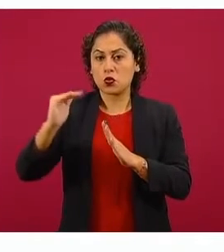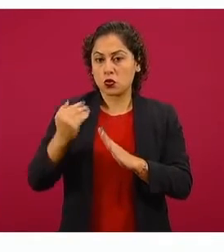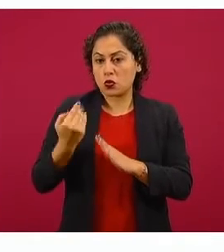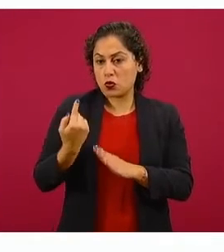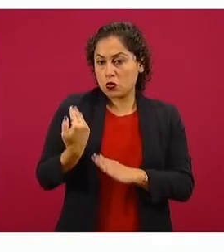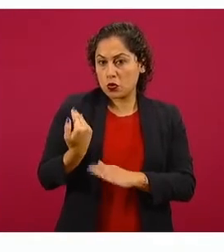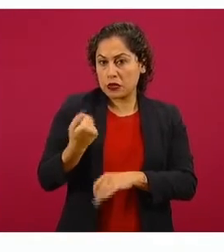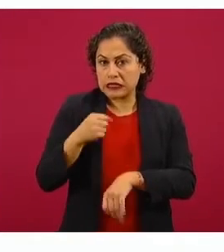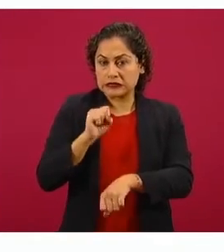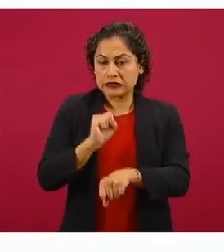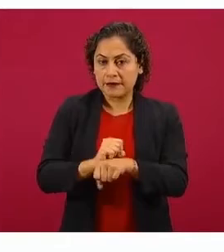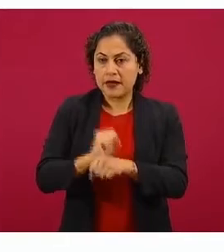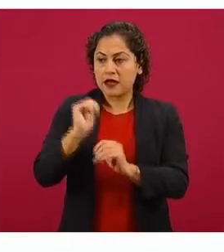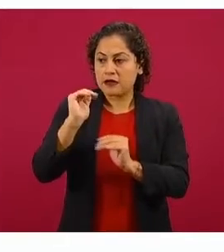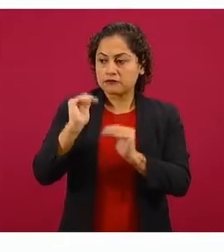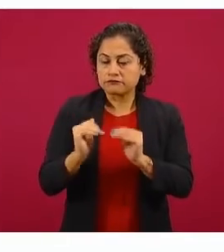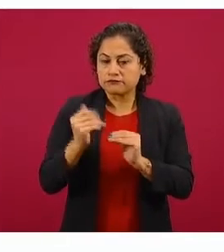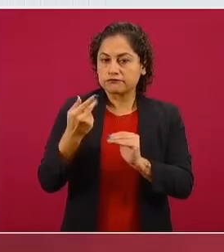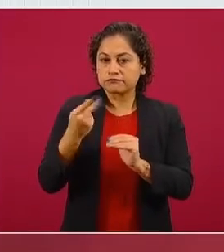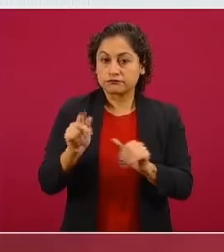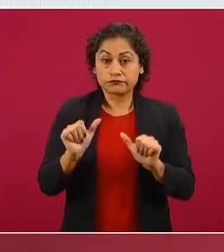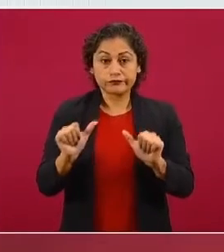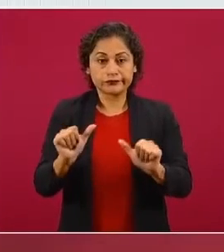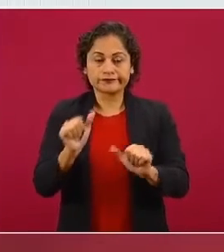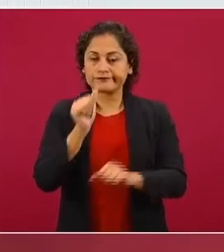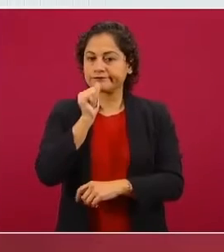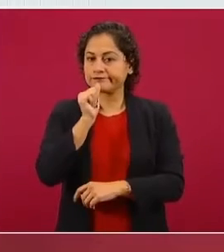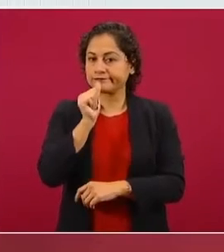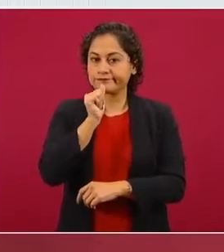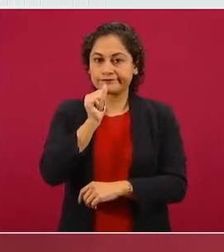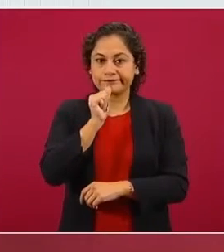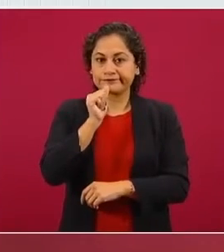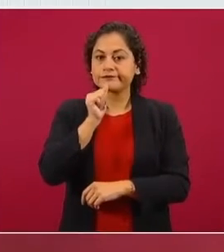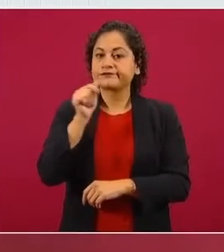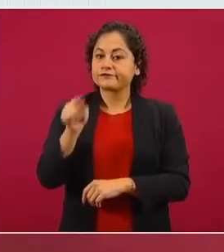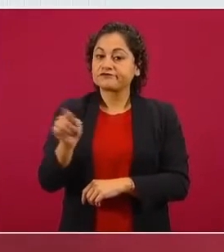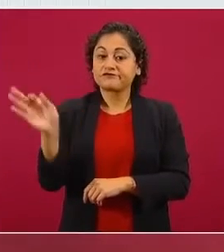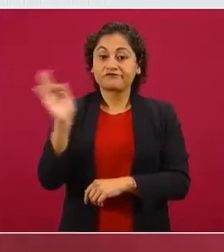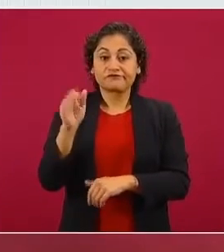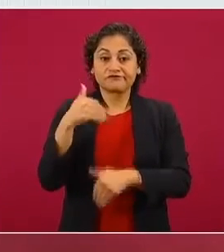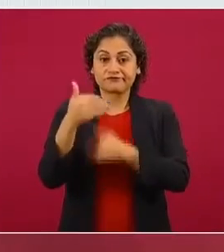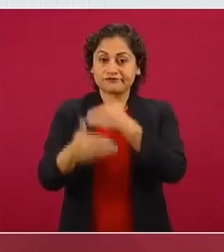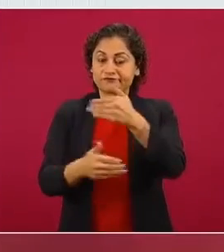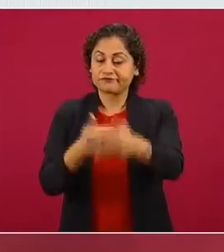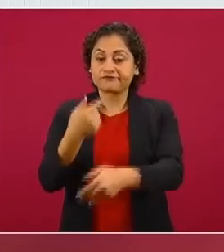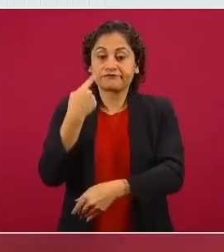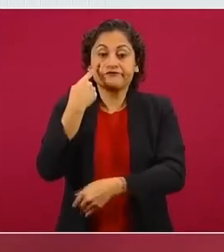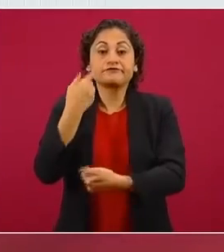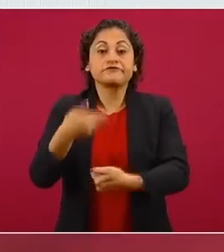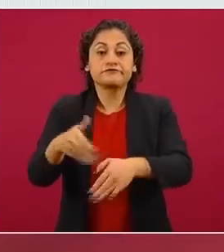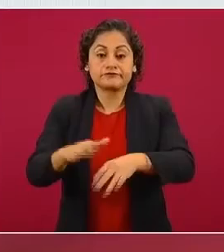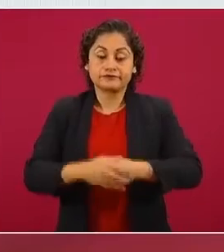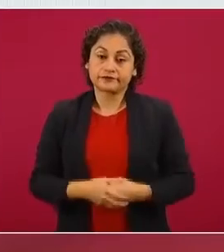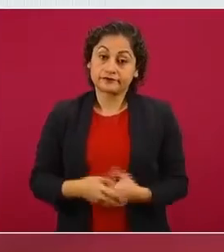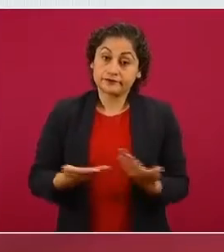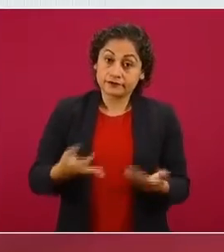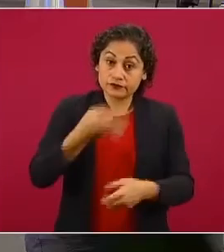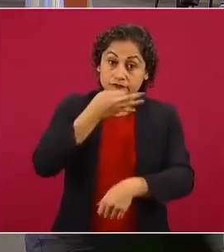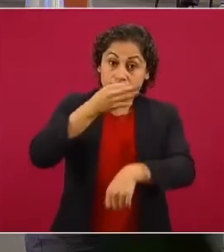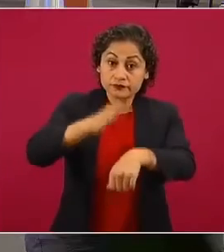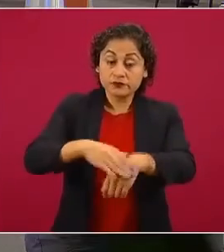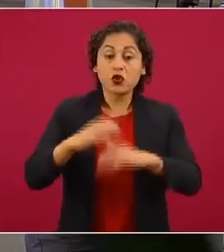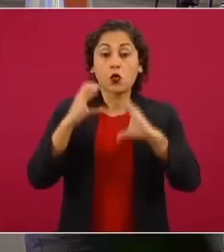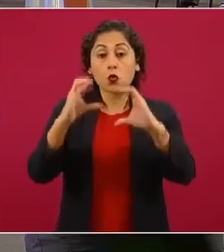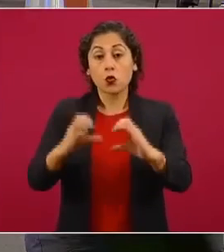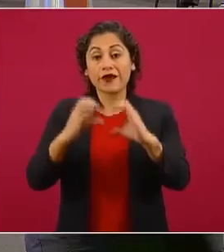se redujo, pero todavía no podemos garantizar que esa vaya a ser la tendencia sostenida por más semanas. Cuidado en Monterrey,